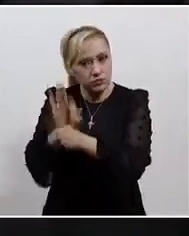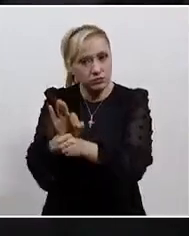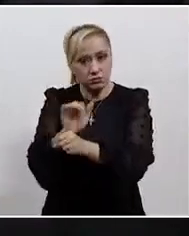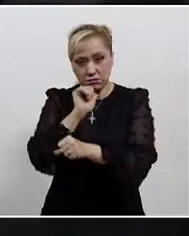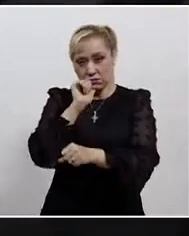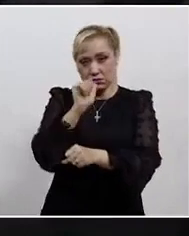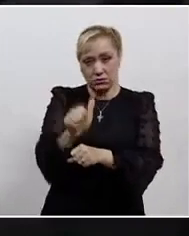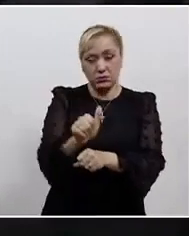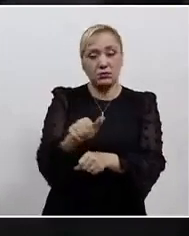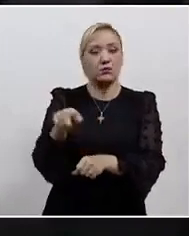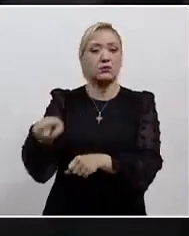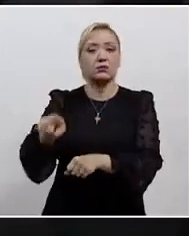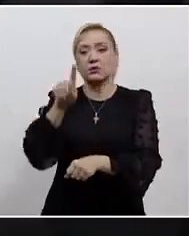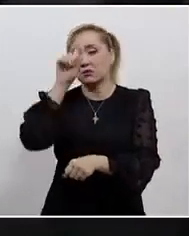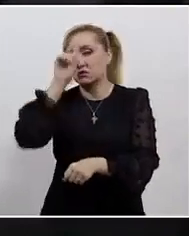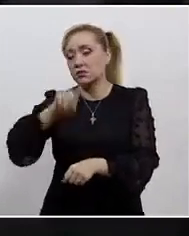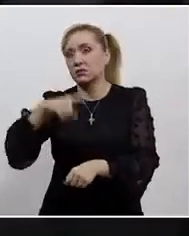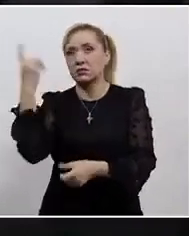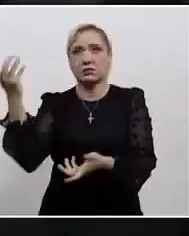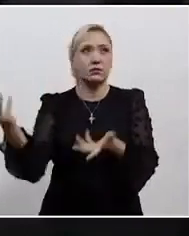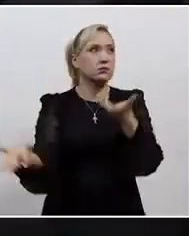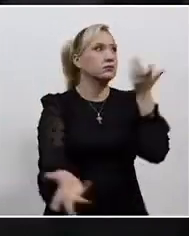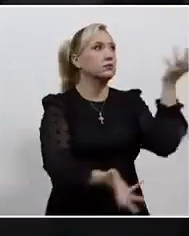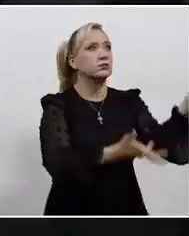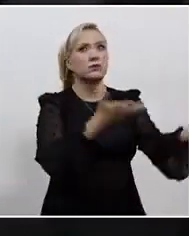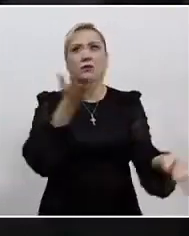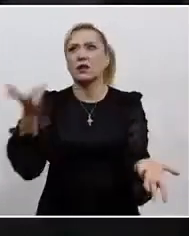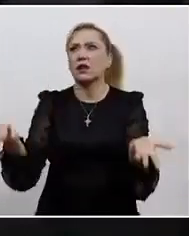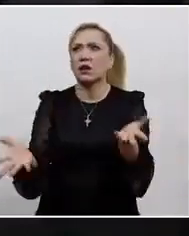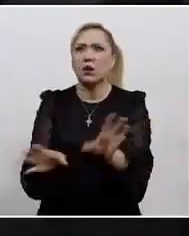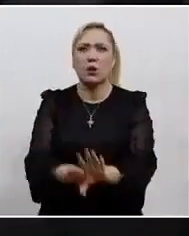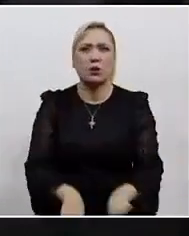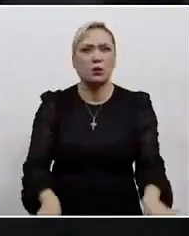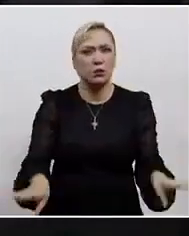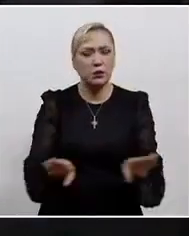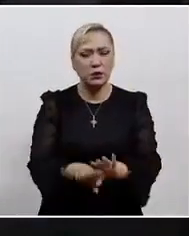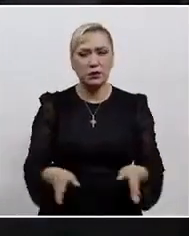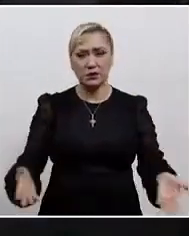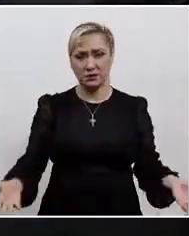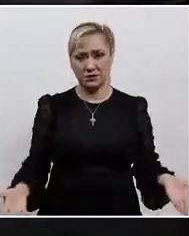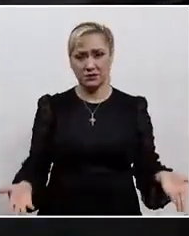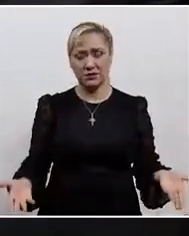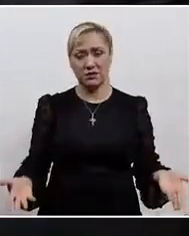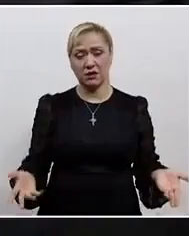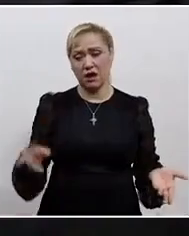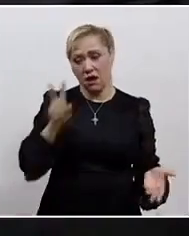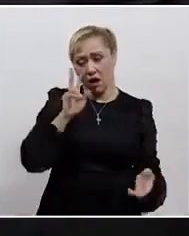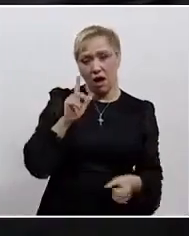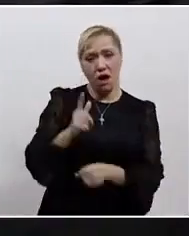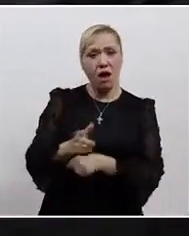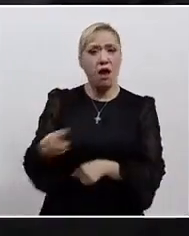proteges, pues va a estar en una clara desventaja respecto de alguien que pueda realmente darse cuenta de lo que está sucediendo.